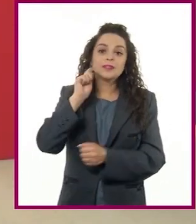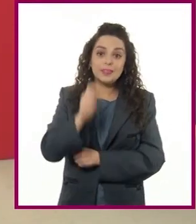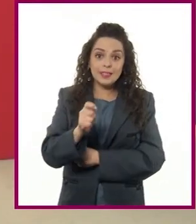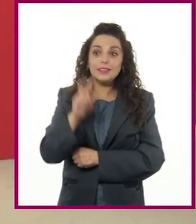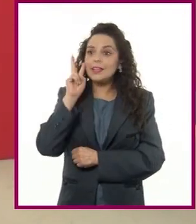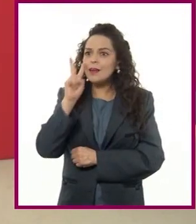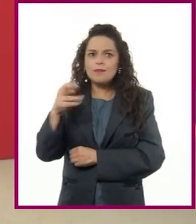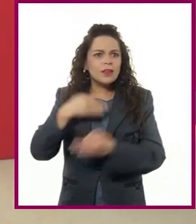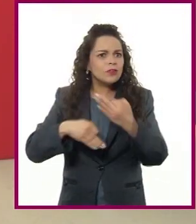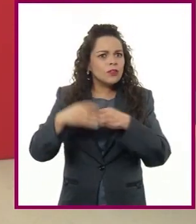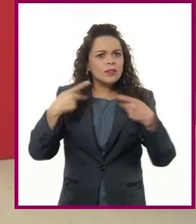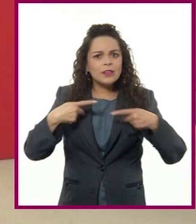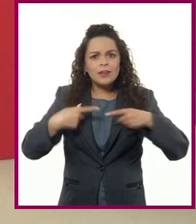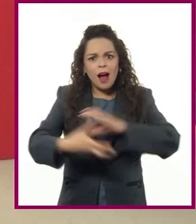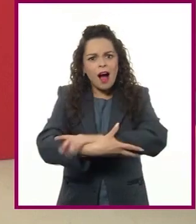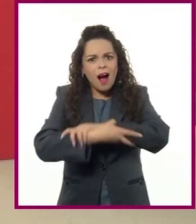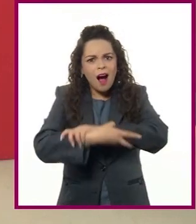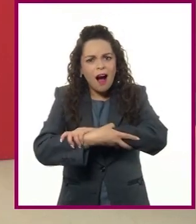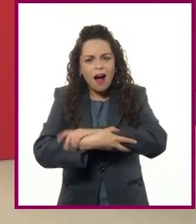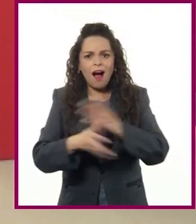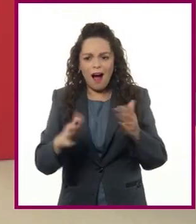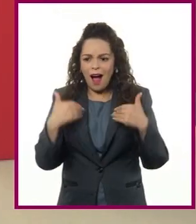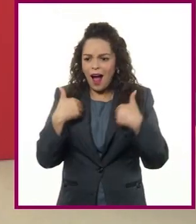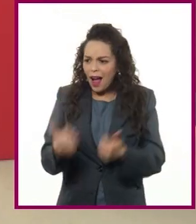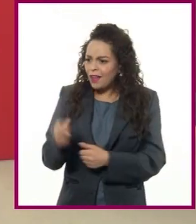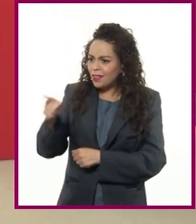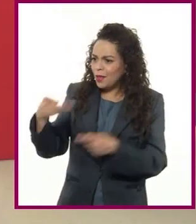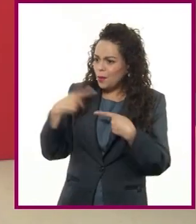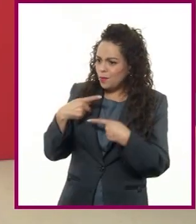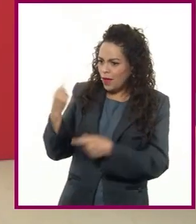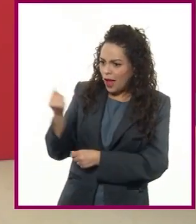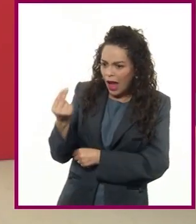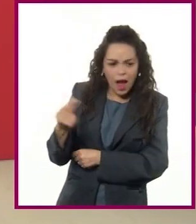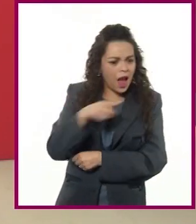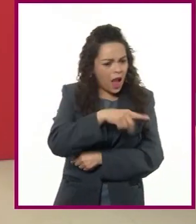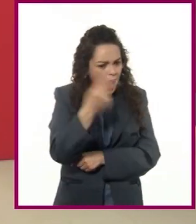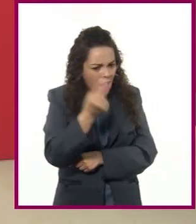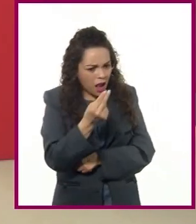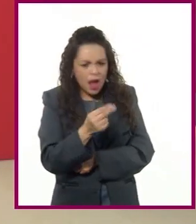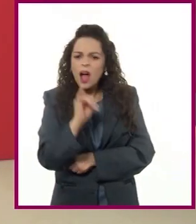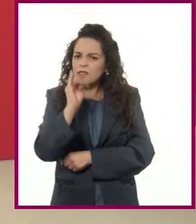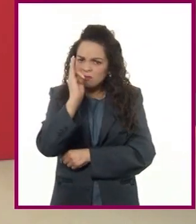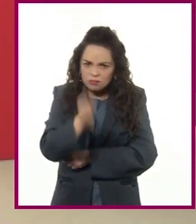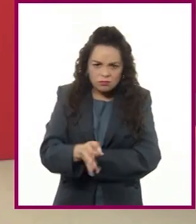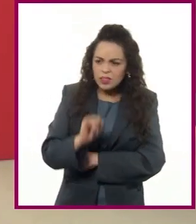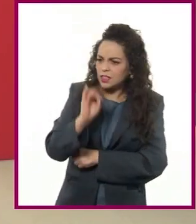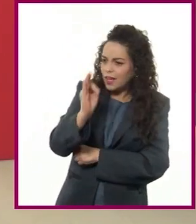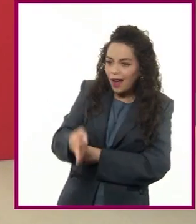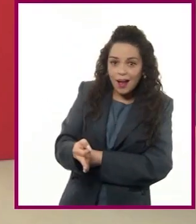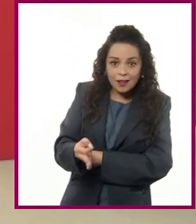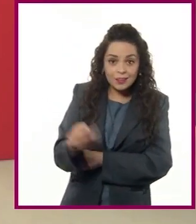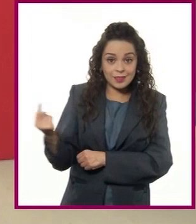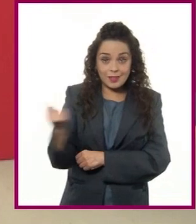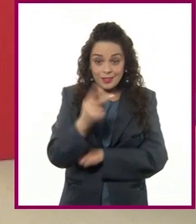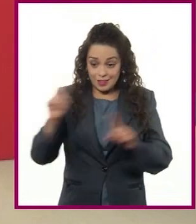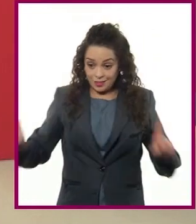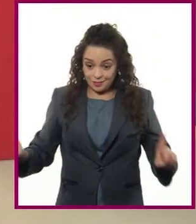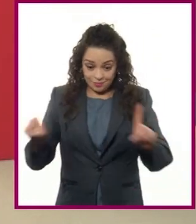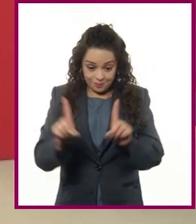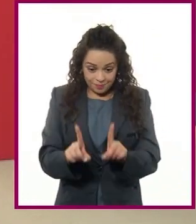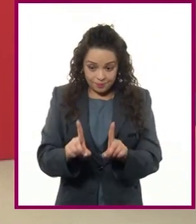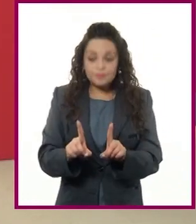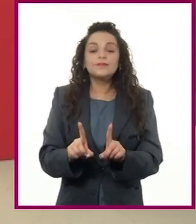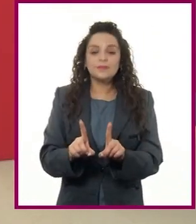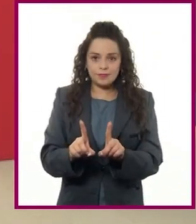solidarias y consideración por la otra parte involucrada en el problema. Ambas partes buscan alternativas